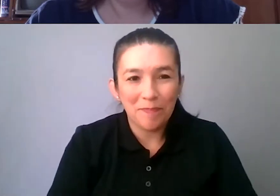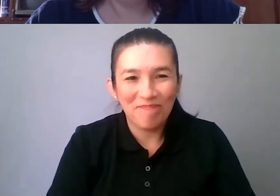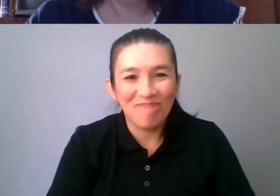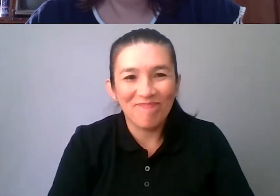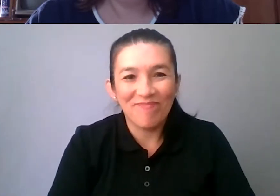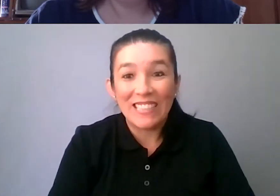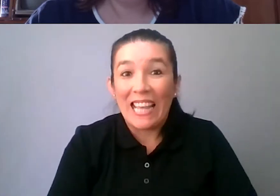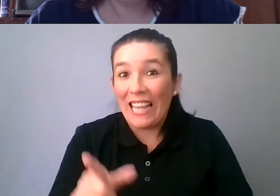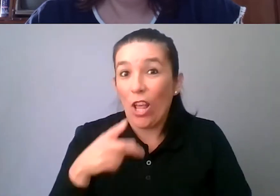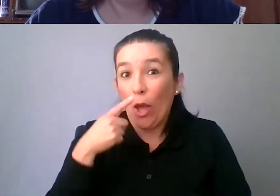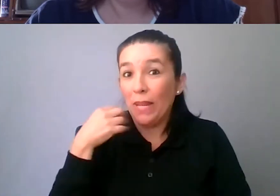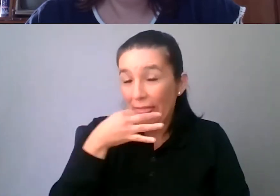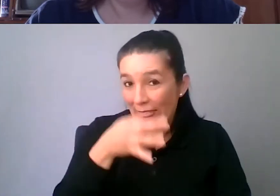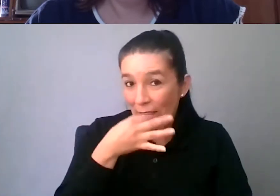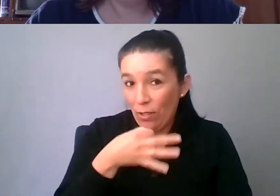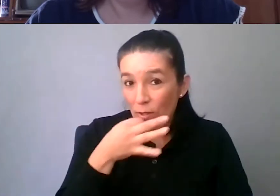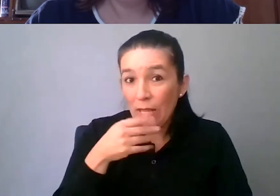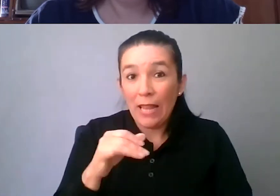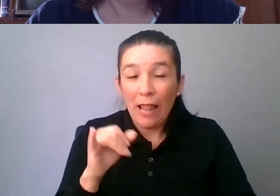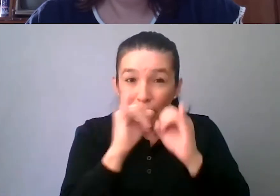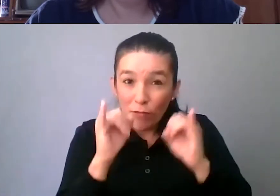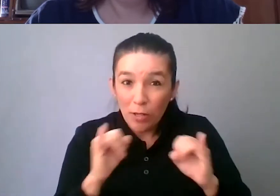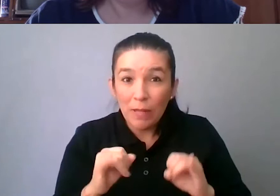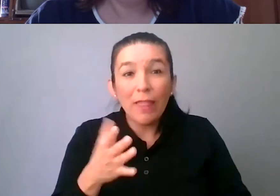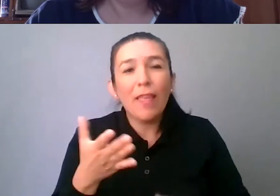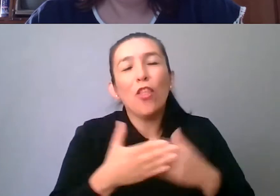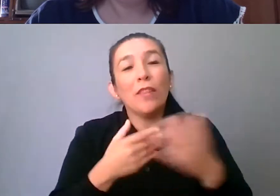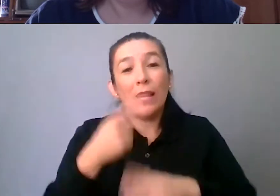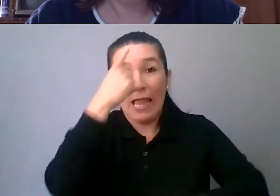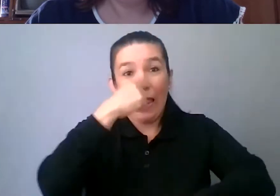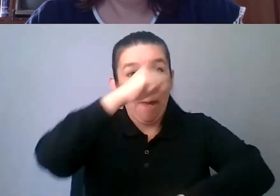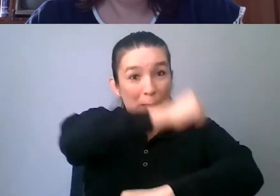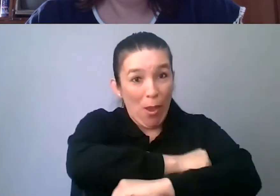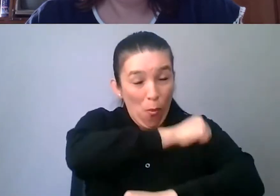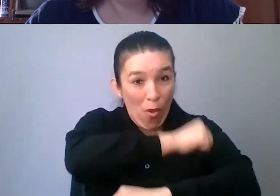Él dijo que las figuras en la isla de Pascua